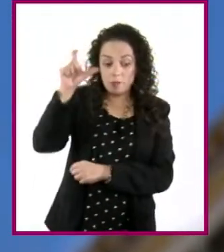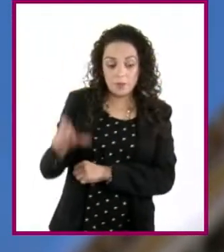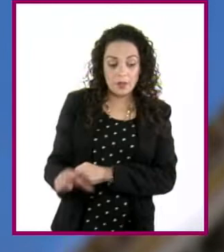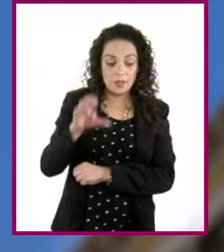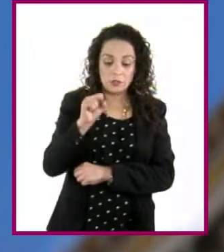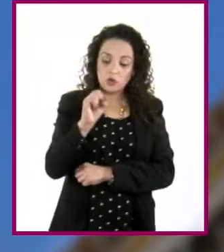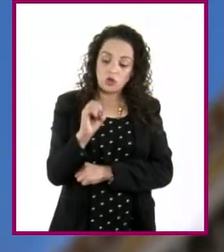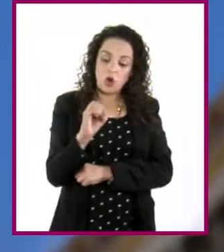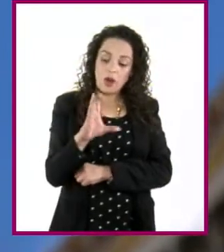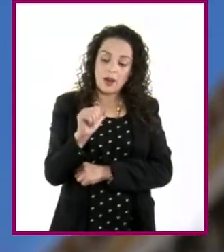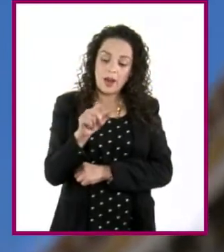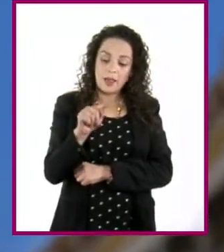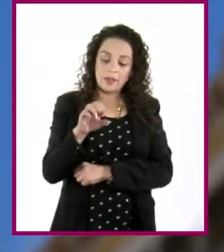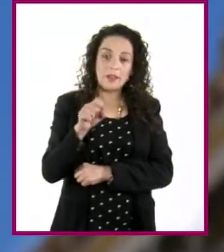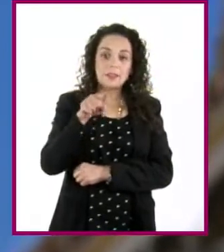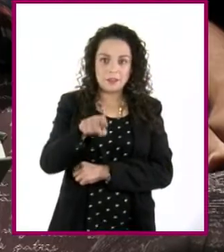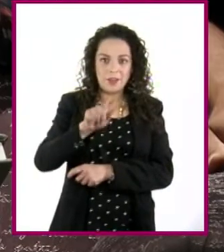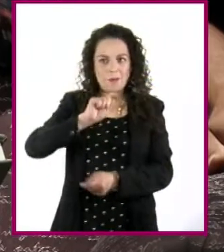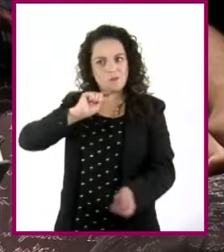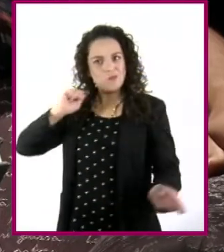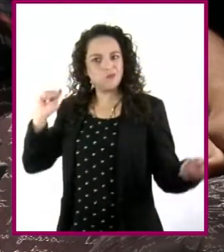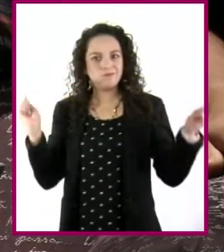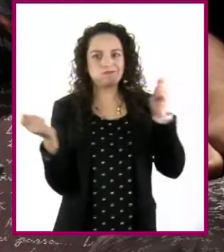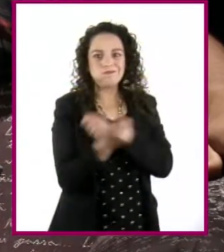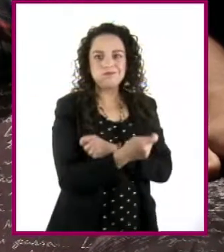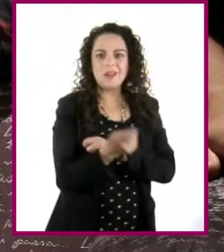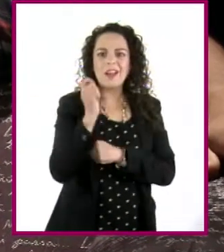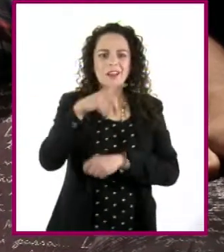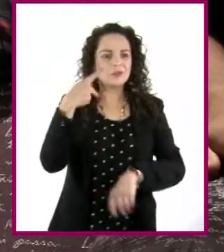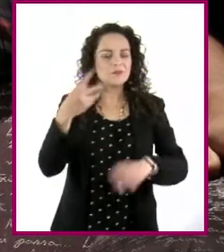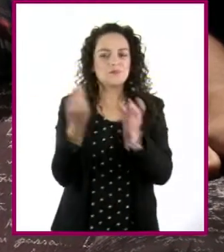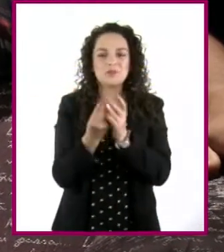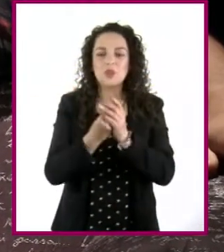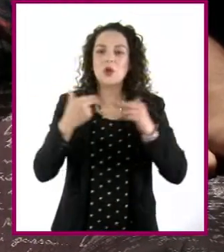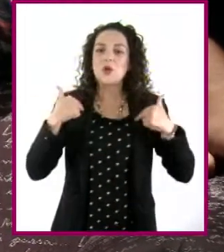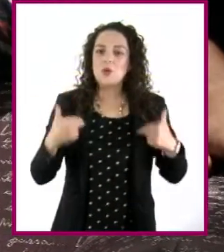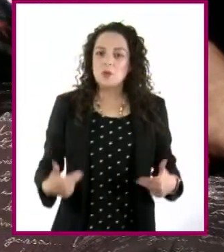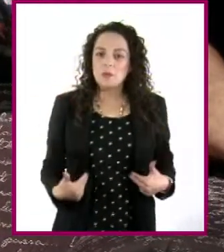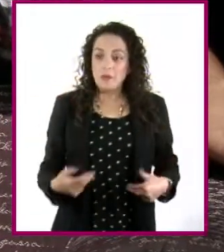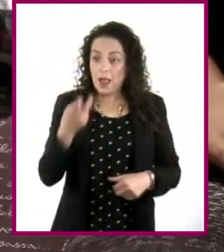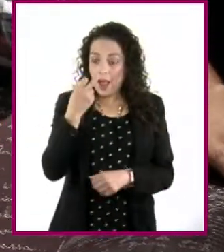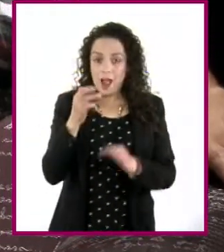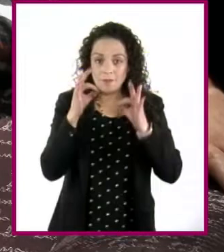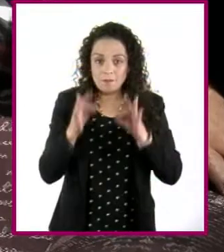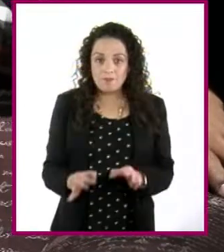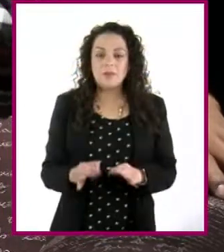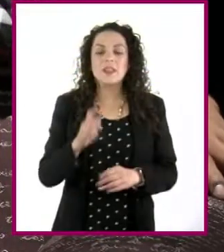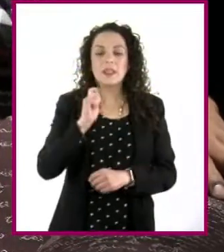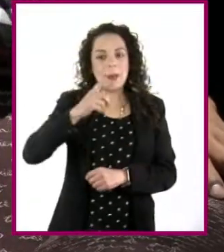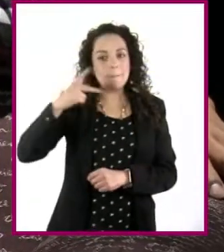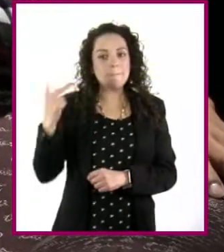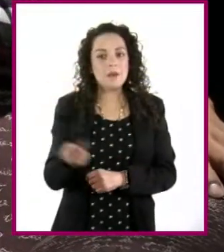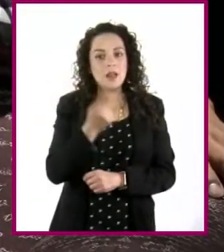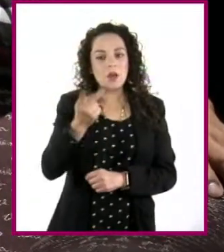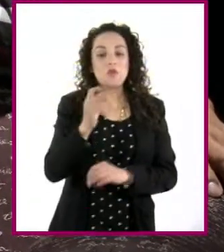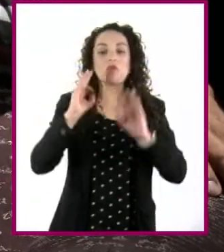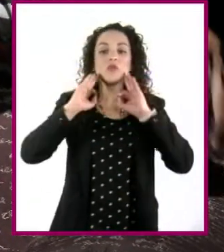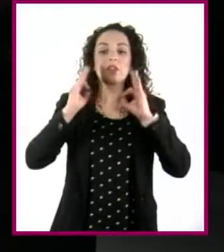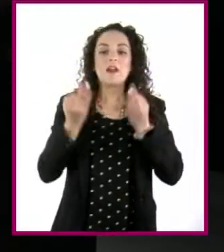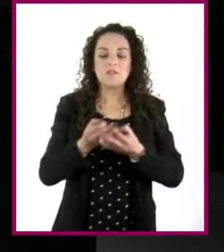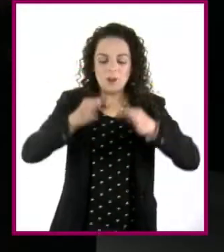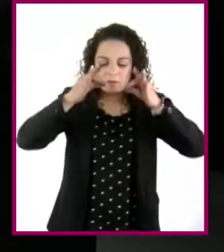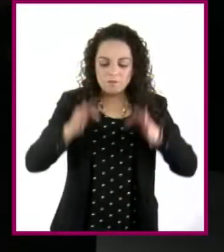estandarte de ese giro hacia el humano y con él comienza a cristalizarse lo que podríamos llamar la pregunta por el modo correcto de